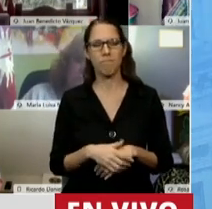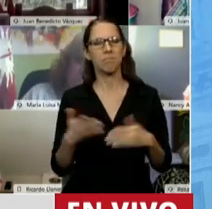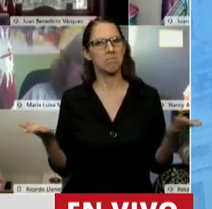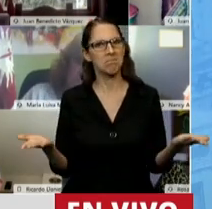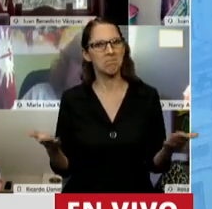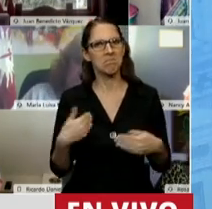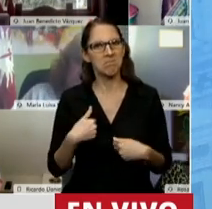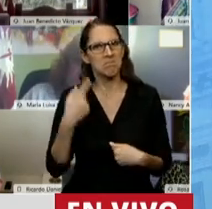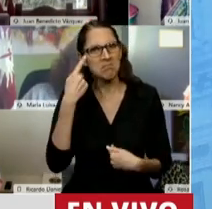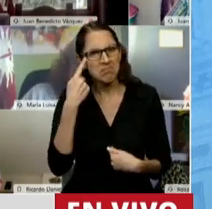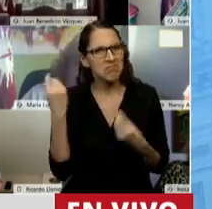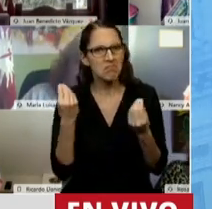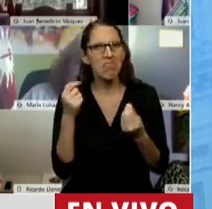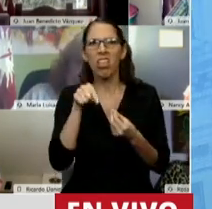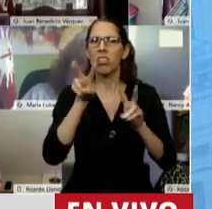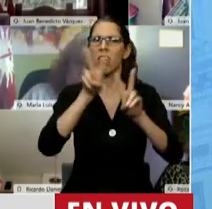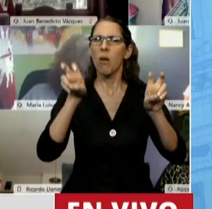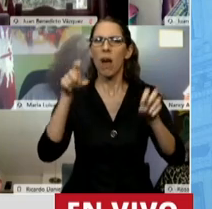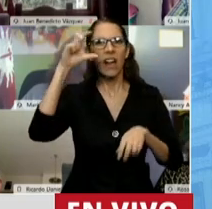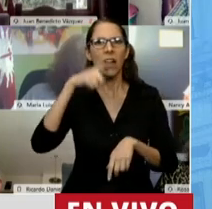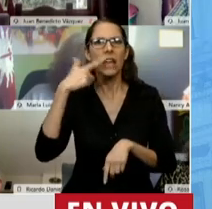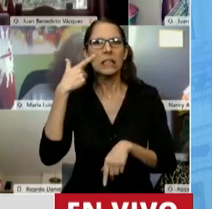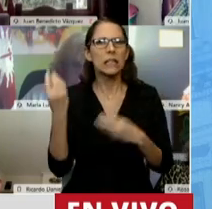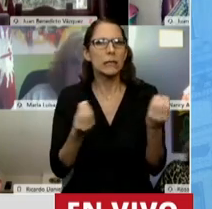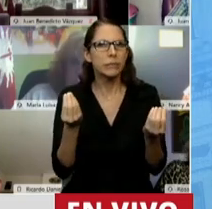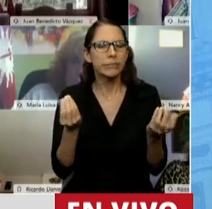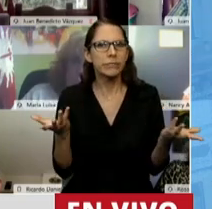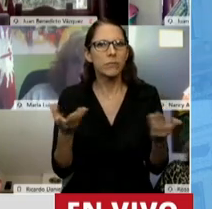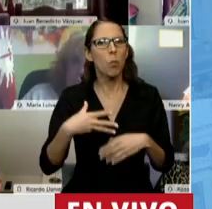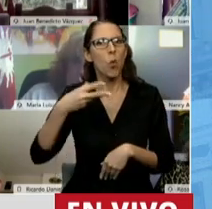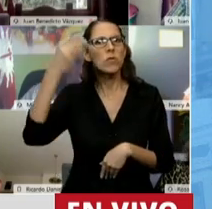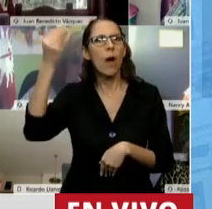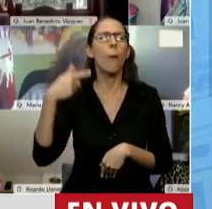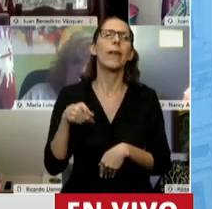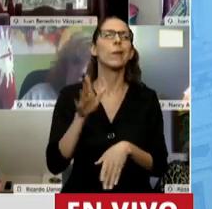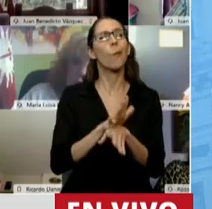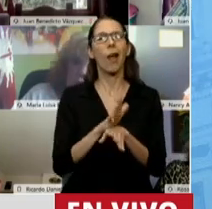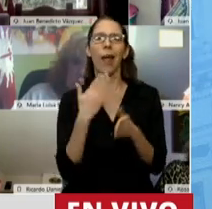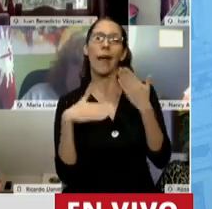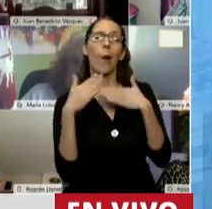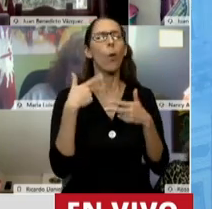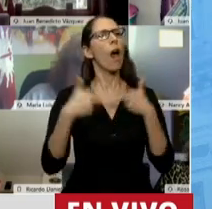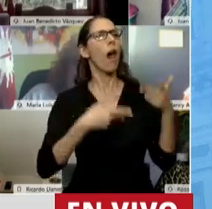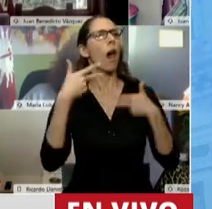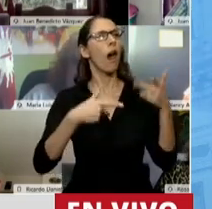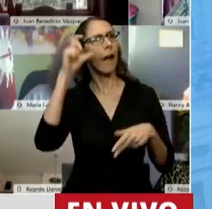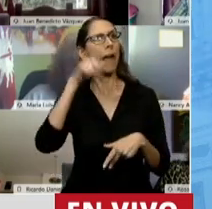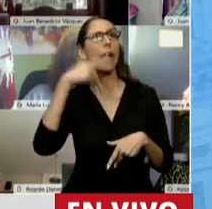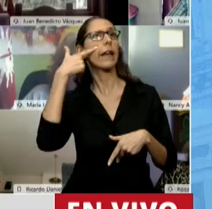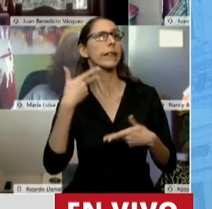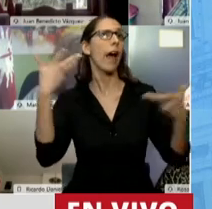que este tema de la ESI es muchas veces usado como excusa para